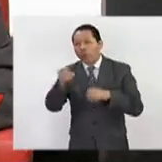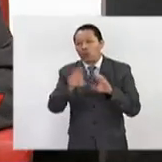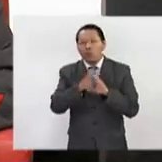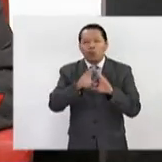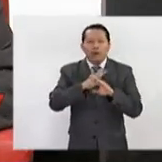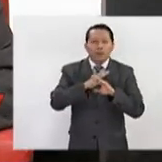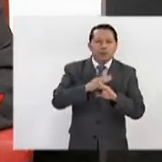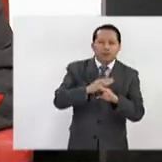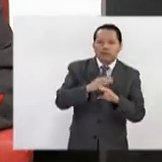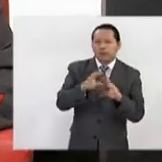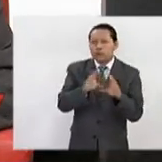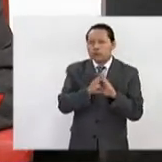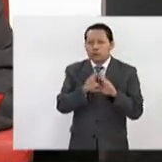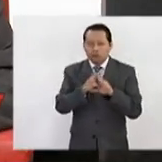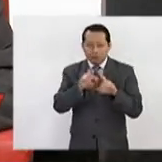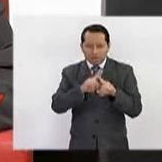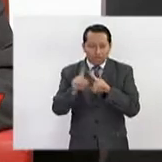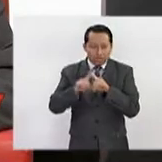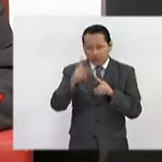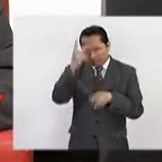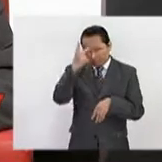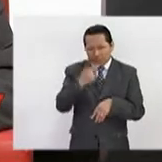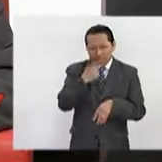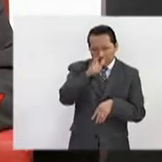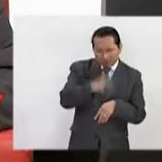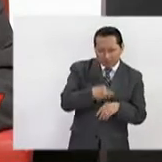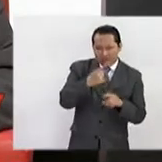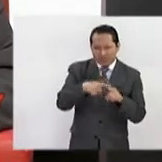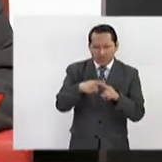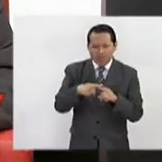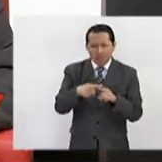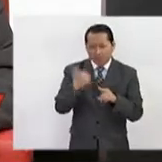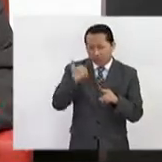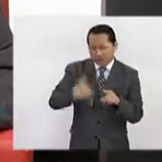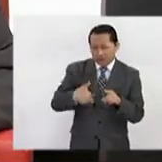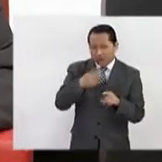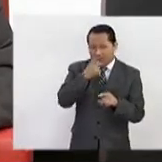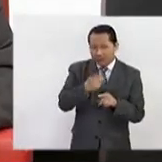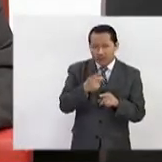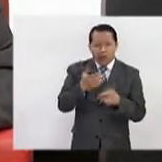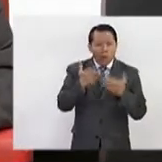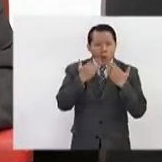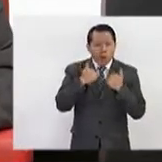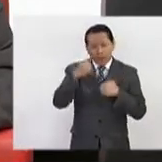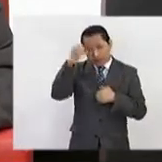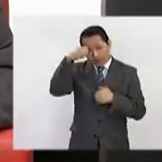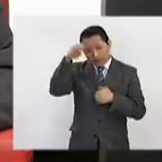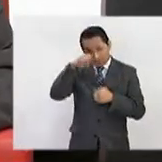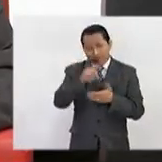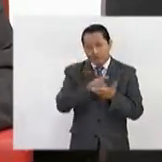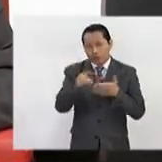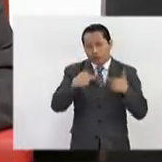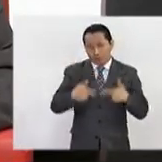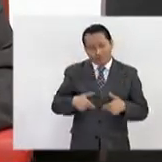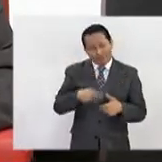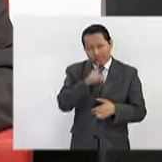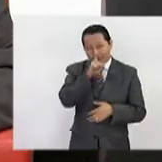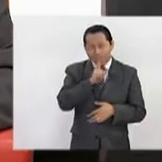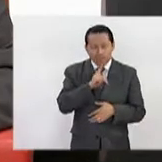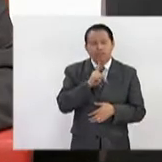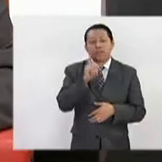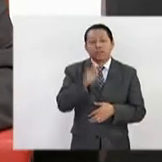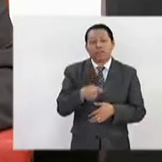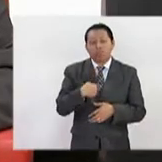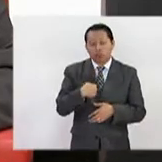ponen objeciones sobre el perfil de ciertos aspirantes, en mi caso se dijo no tiene experiencia en derechos humanos, cosa que no es cierta, y el hecho de